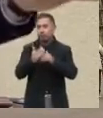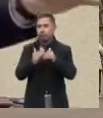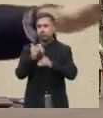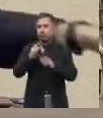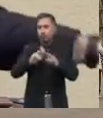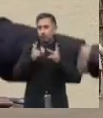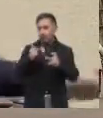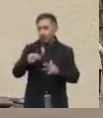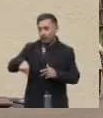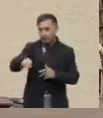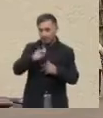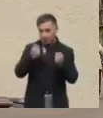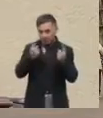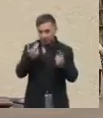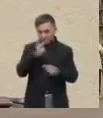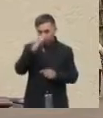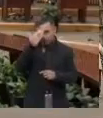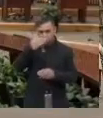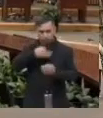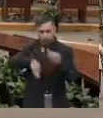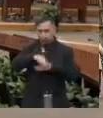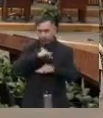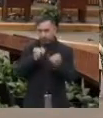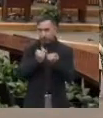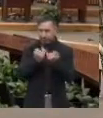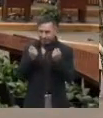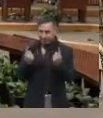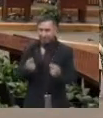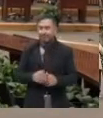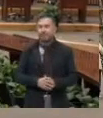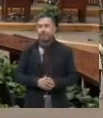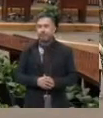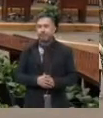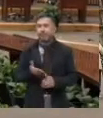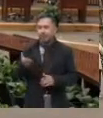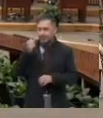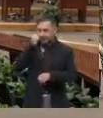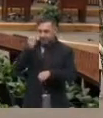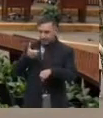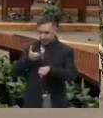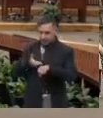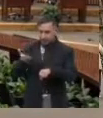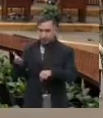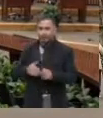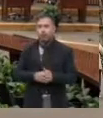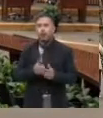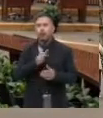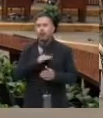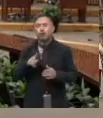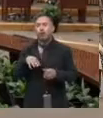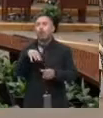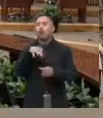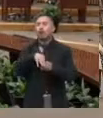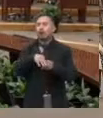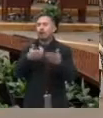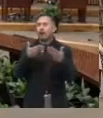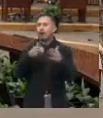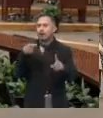creo que lo suscribimos todos. Adelante, secretario. Sí, entonces yo les propongo entonces una votación en lo general